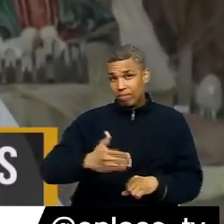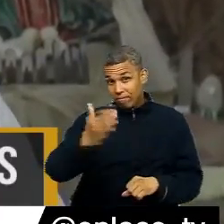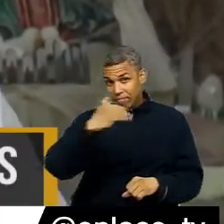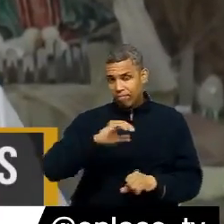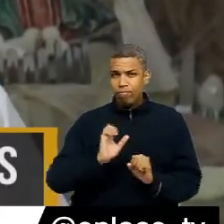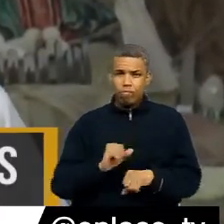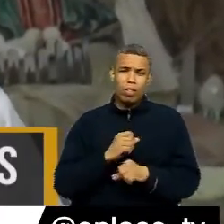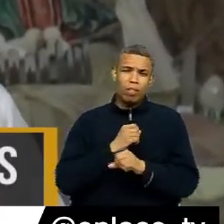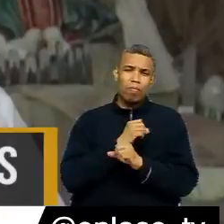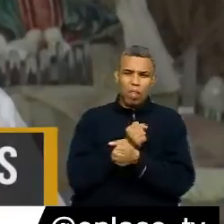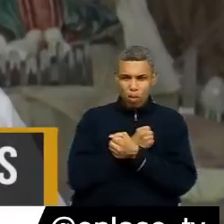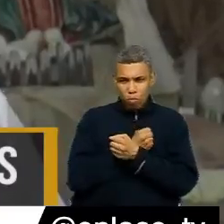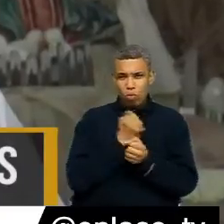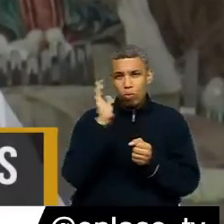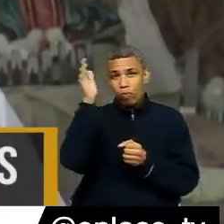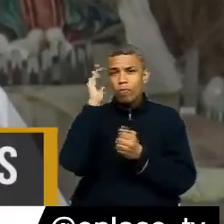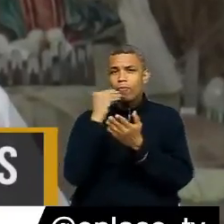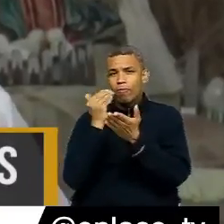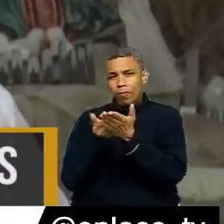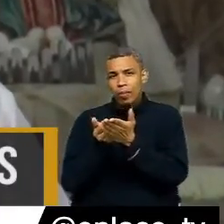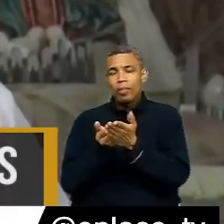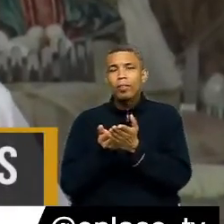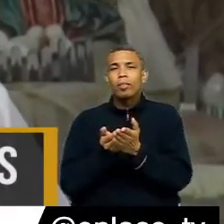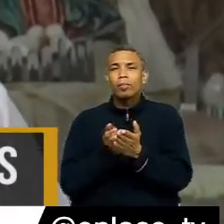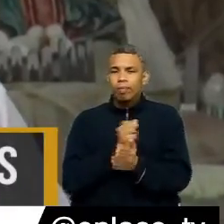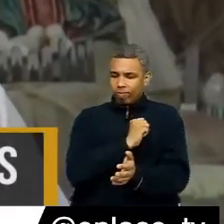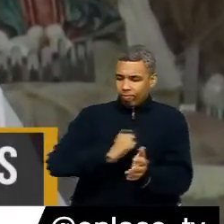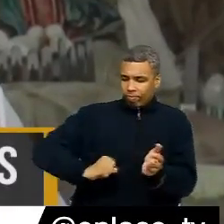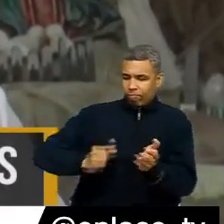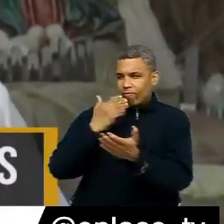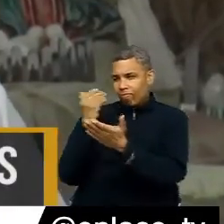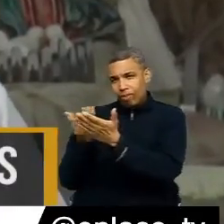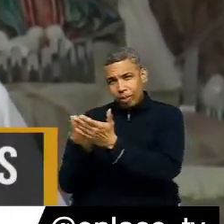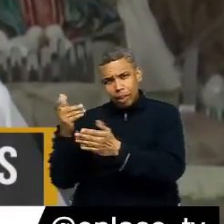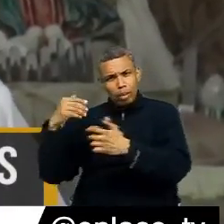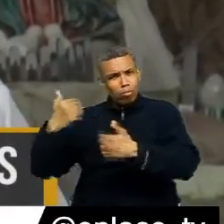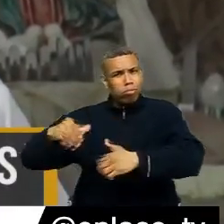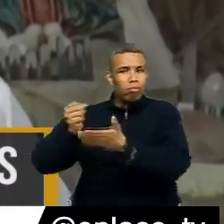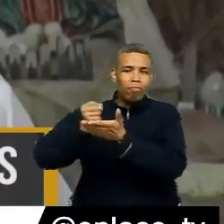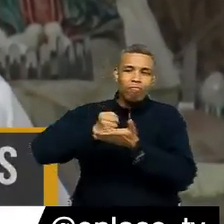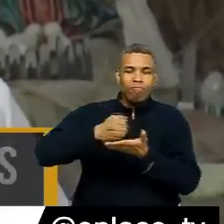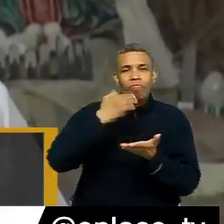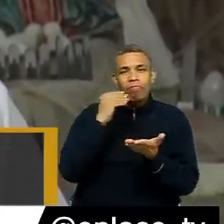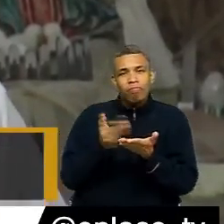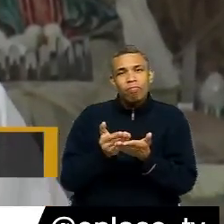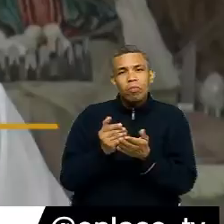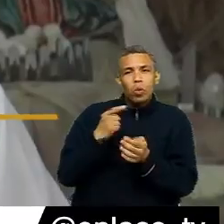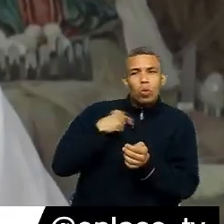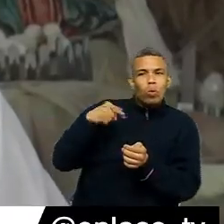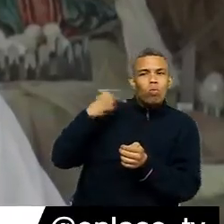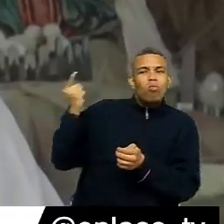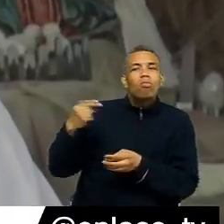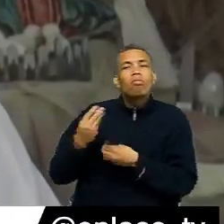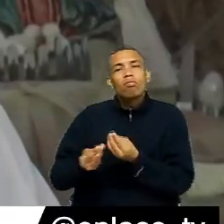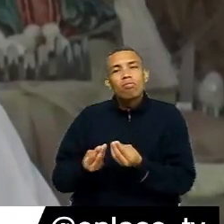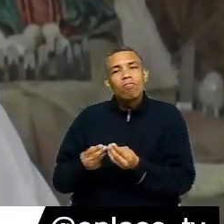amor, de gratitud con el Señor que ha estado grande con nosotros y nuestra respuesta a Él es servirle con alegría.